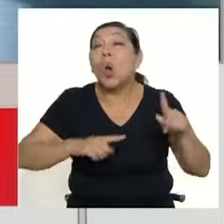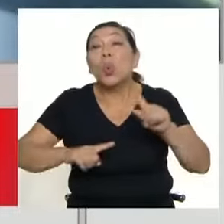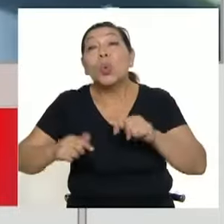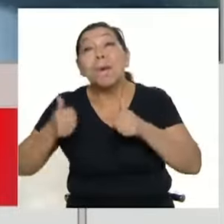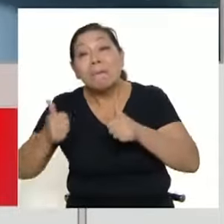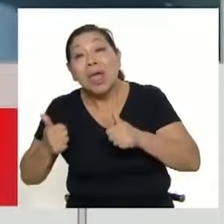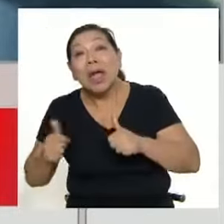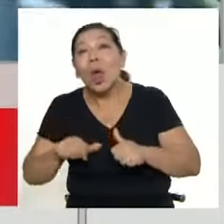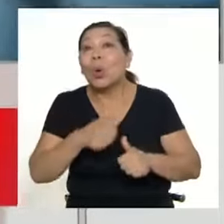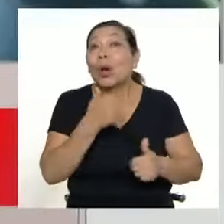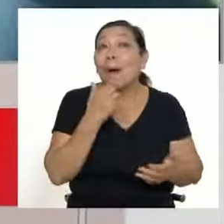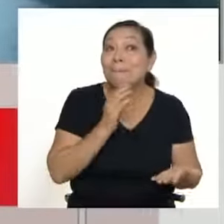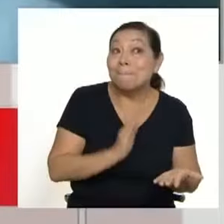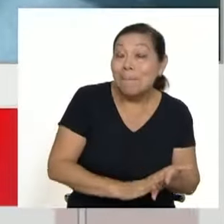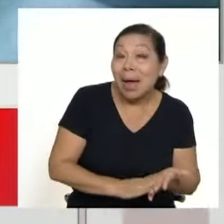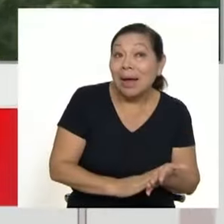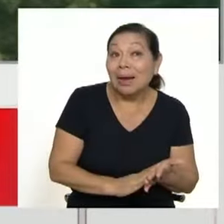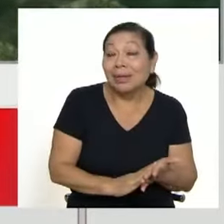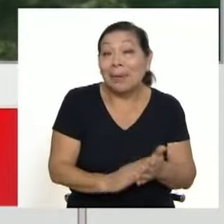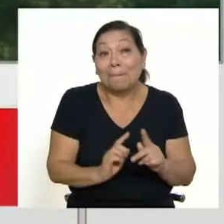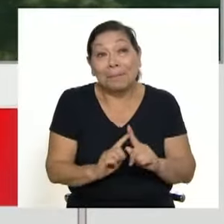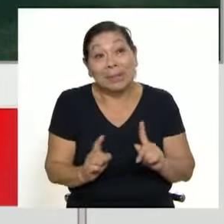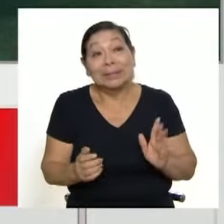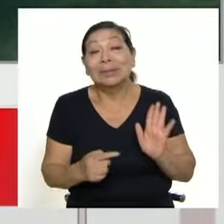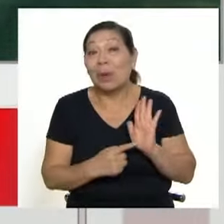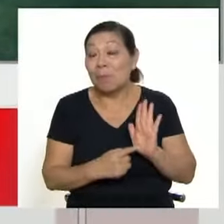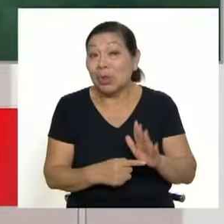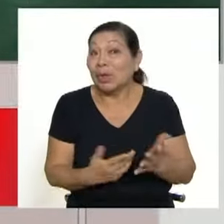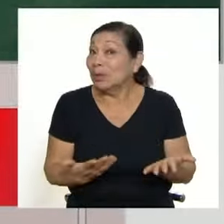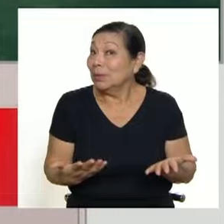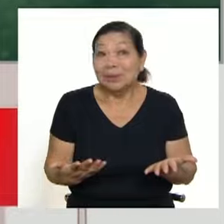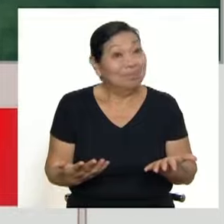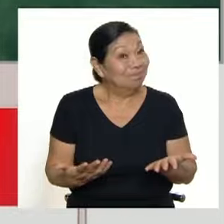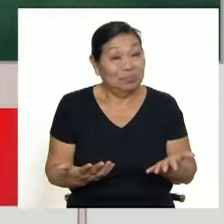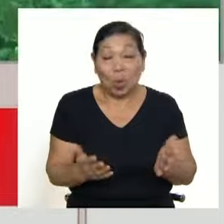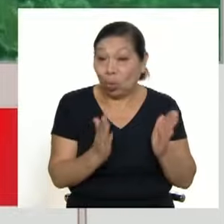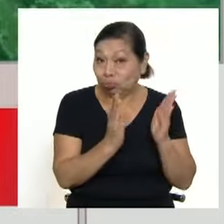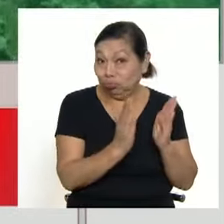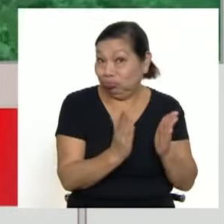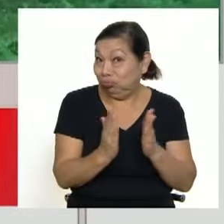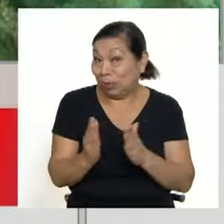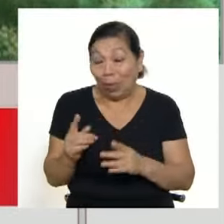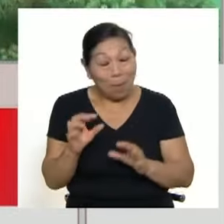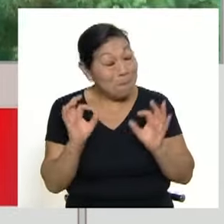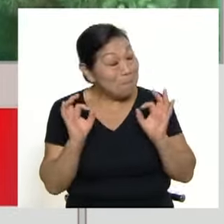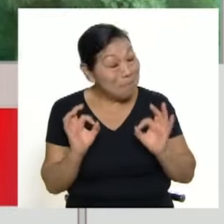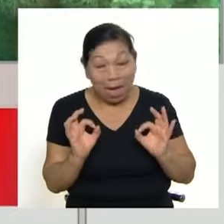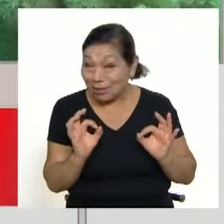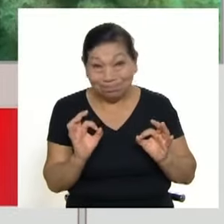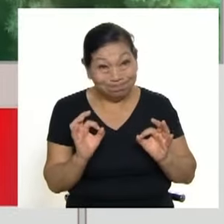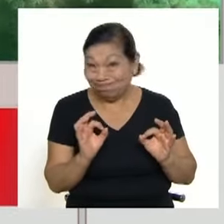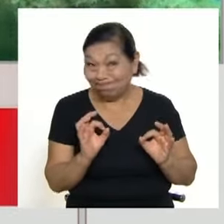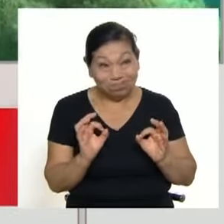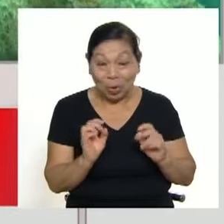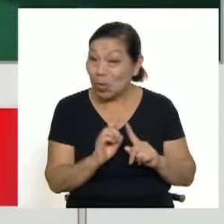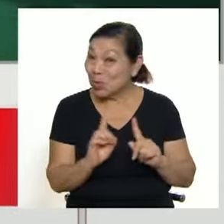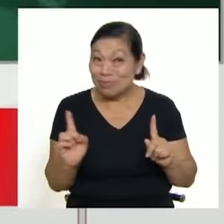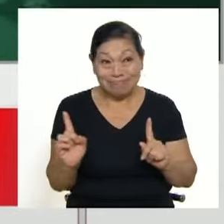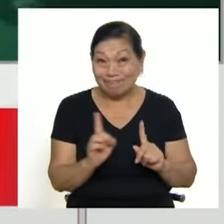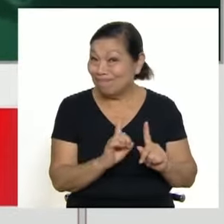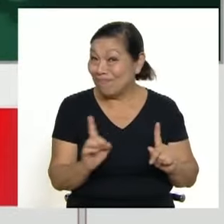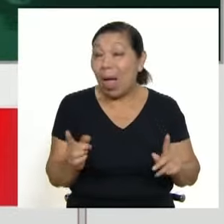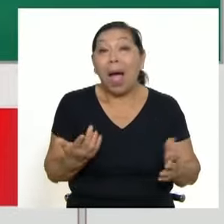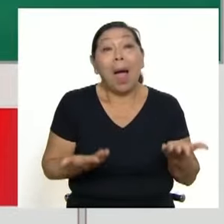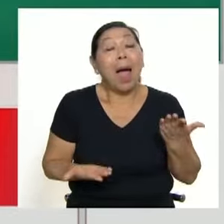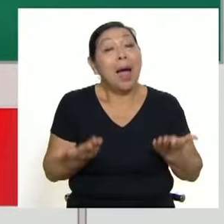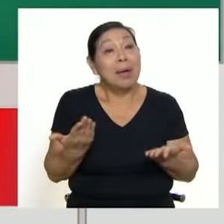otros estupendos, y eso es lo que mostramos en el programa, justamente, ¿no? No es un programa organizado al 100% como un tour, digamos, sino en